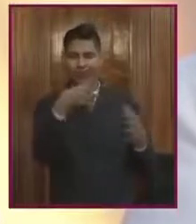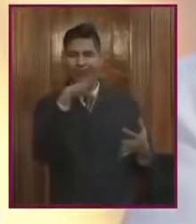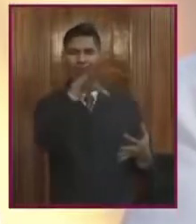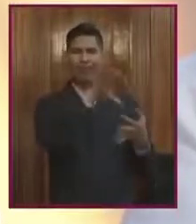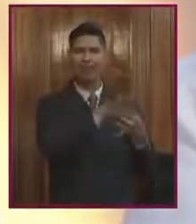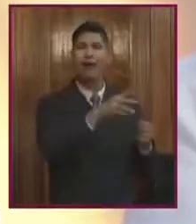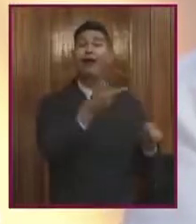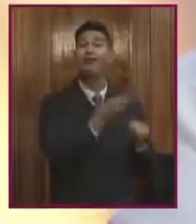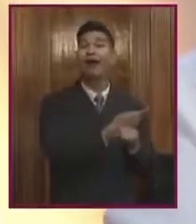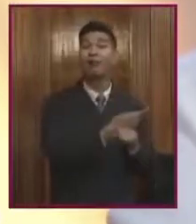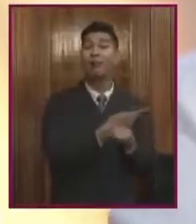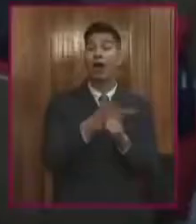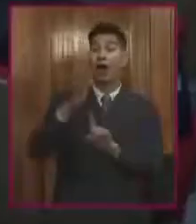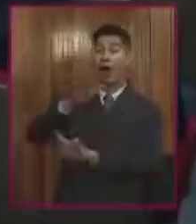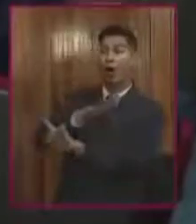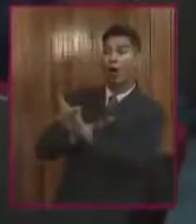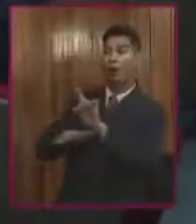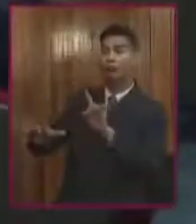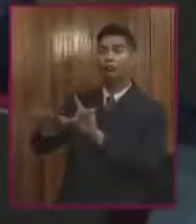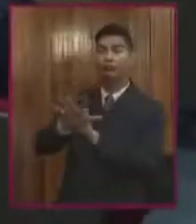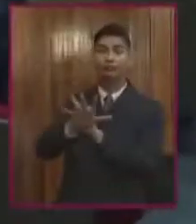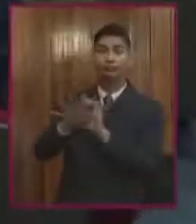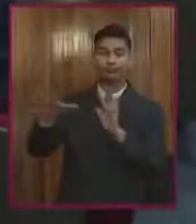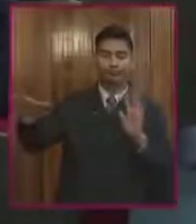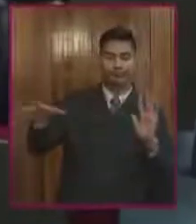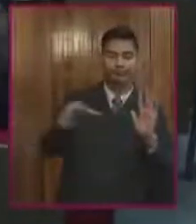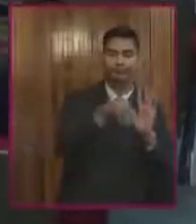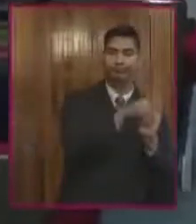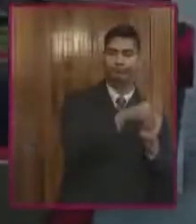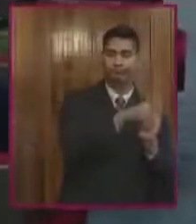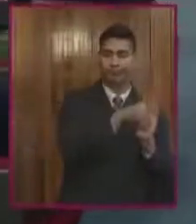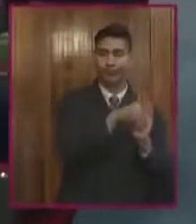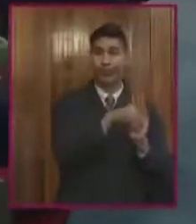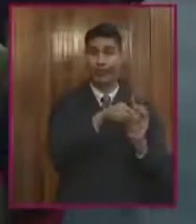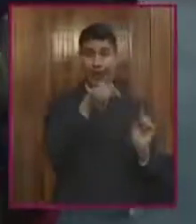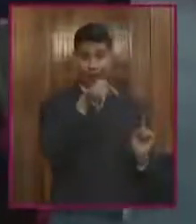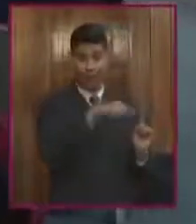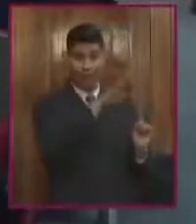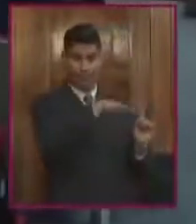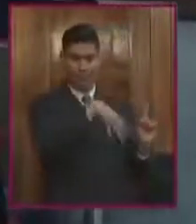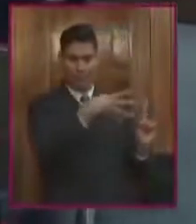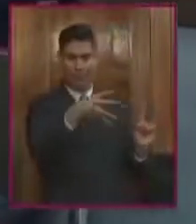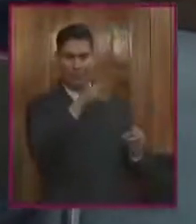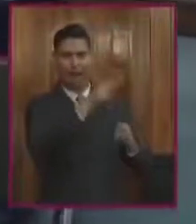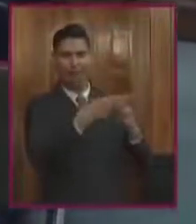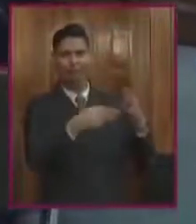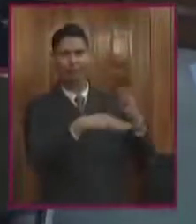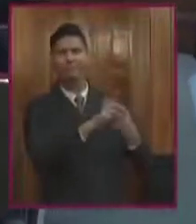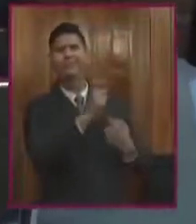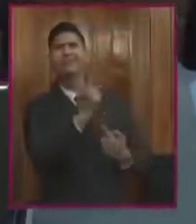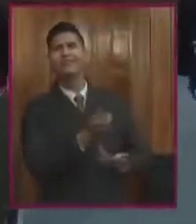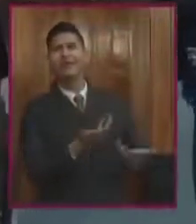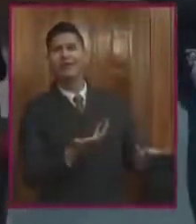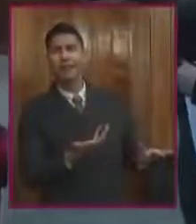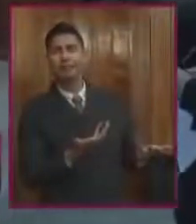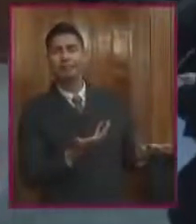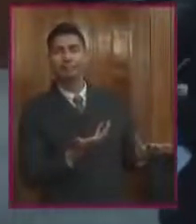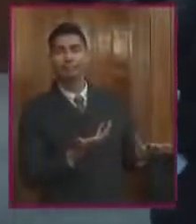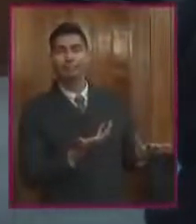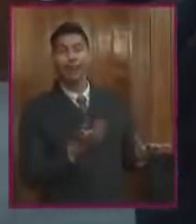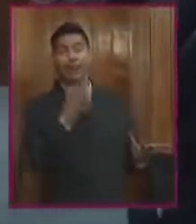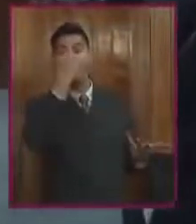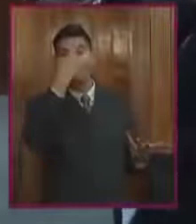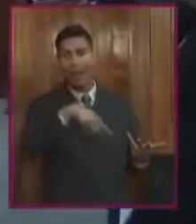elementos del entorno. La integración curricular es un reto en donde hay experiencias significativas en todo el